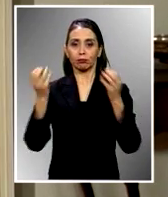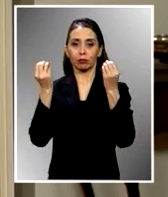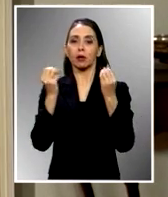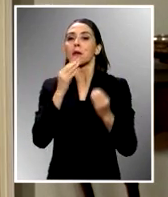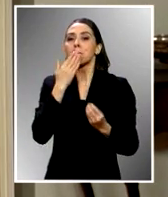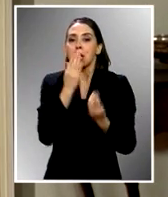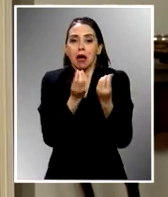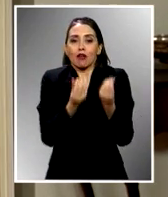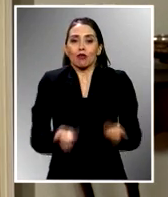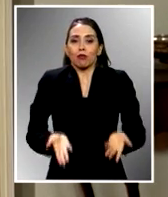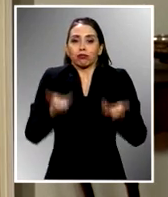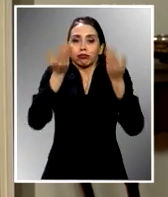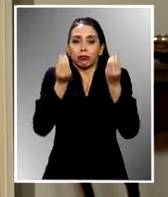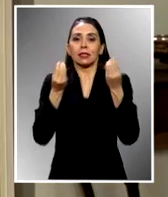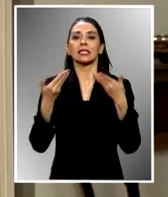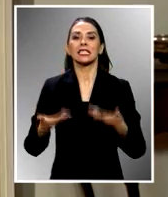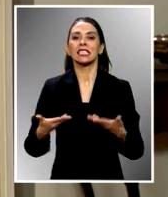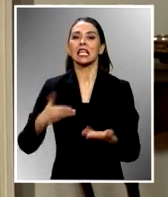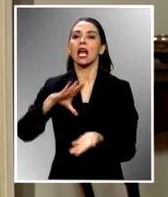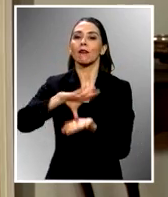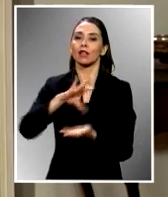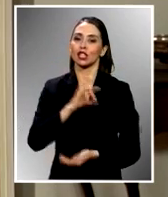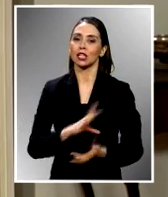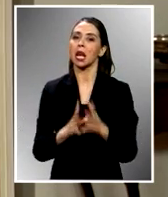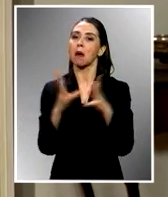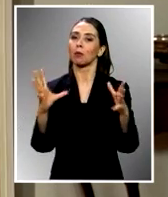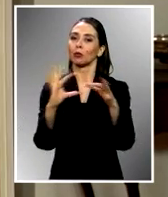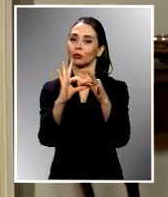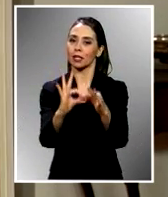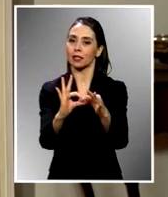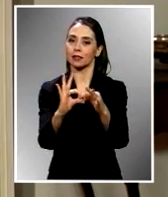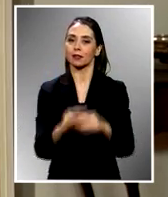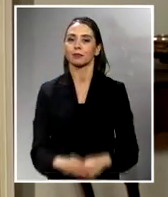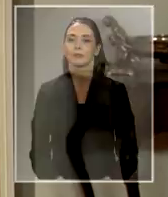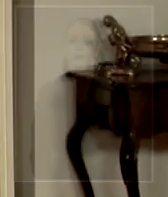enriquece y sirve a Chile Muchas gracias